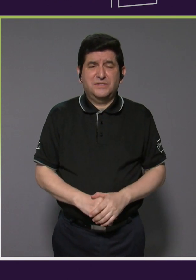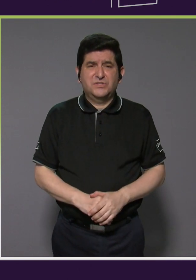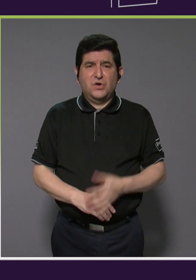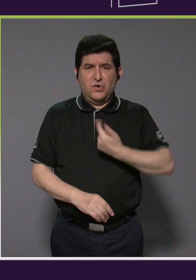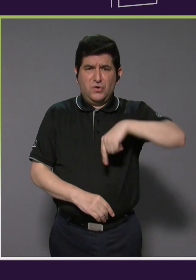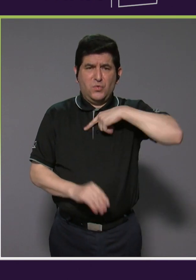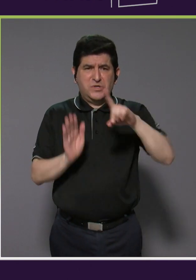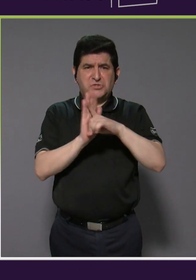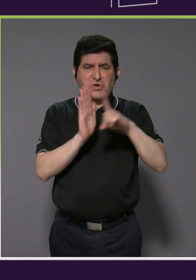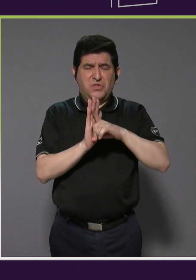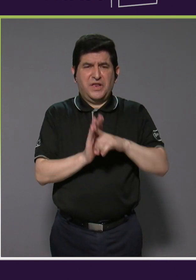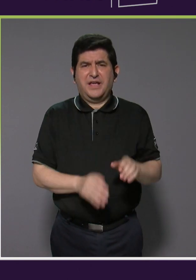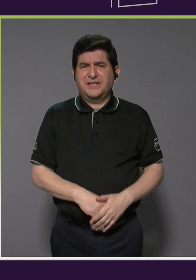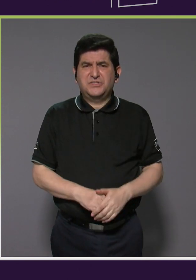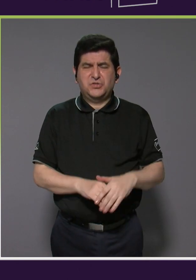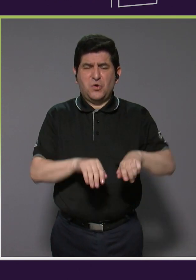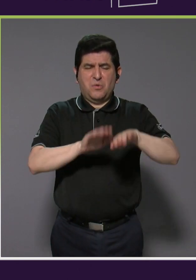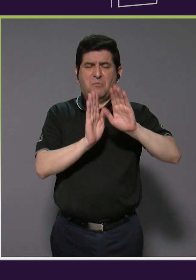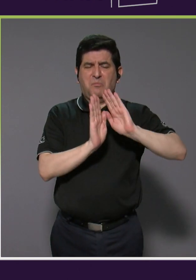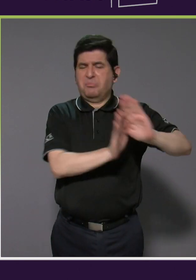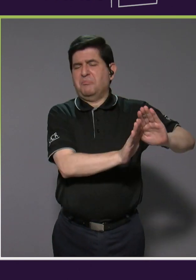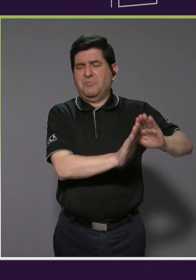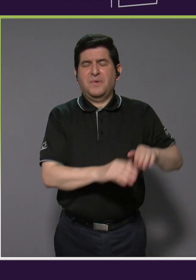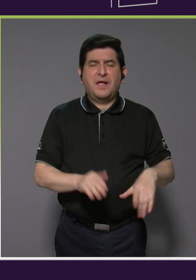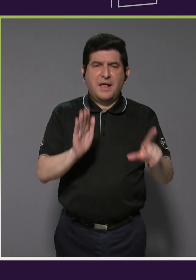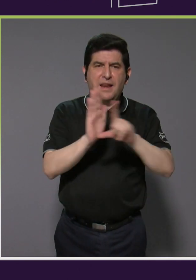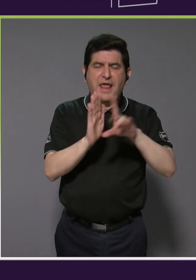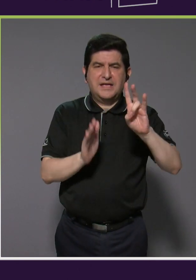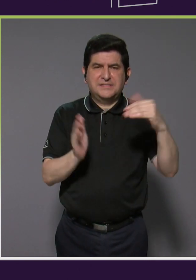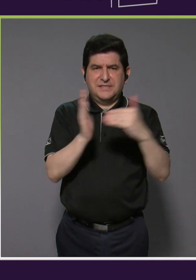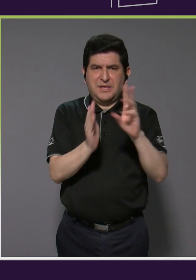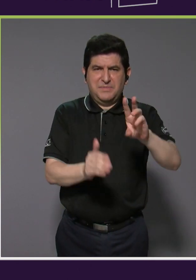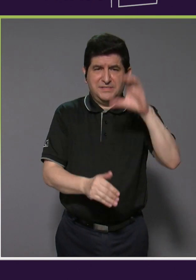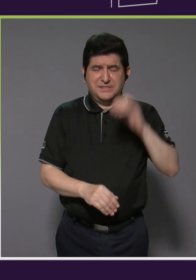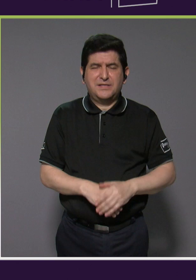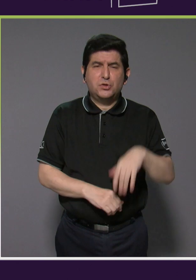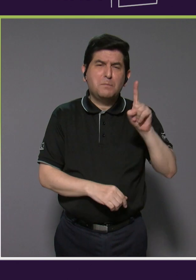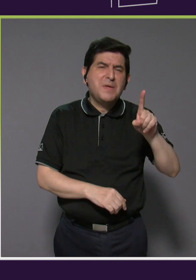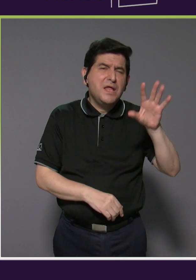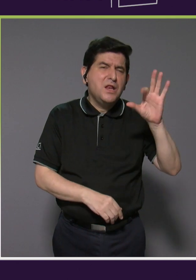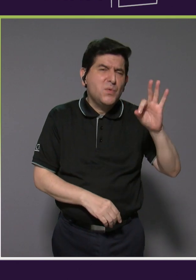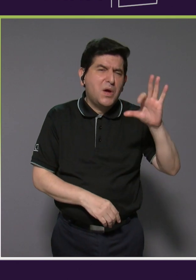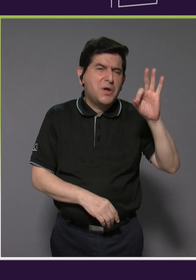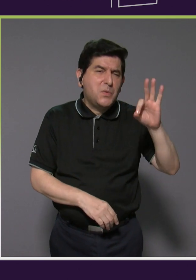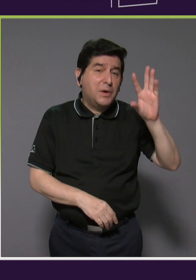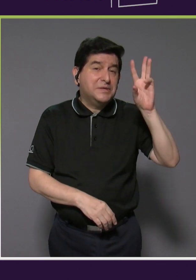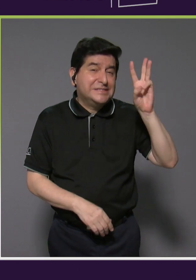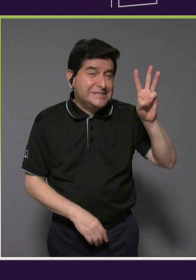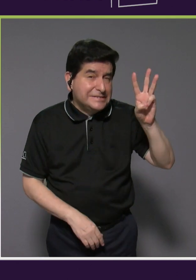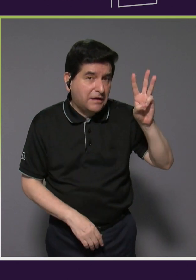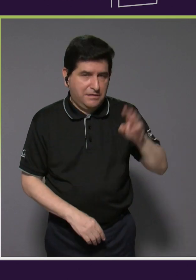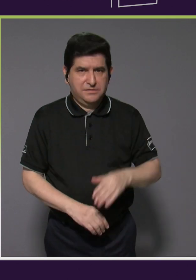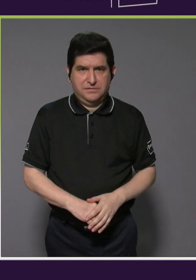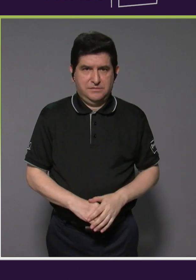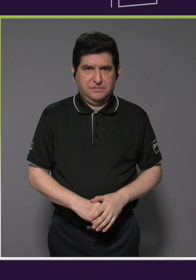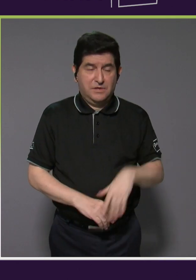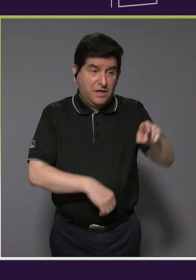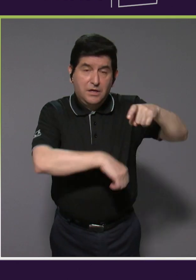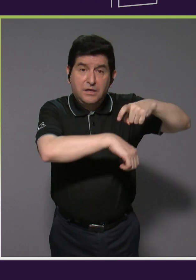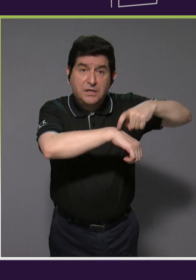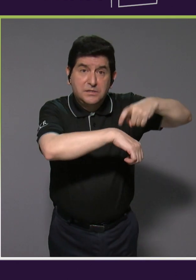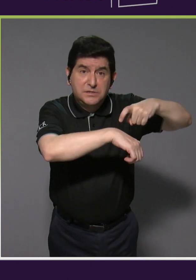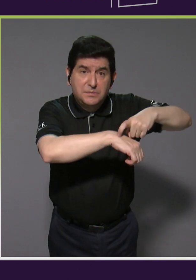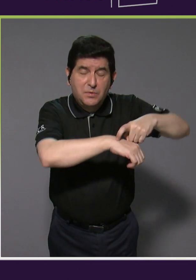atropellar nuestros derechos, porque eso es así. La ley 7600 data de 1996, la cual dio, ¿verdad?,